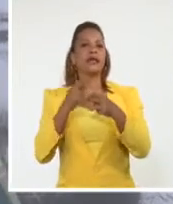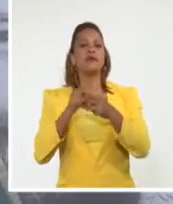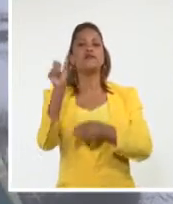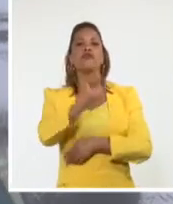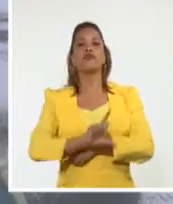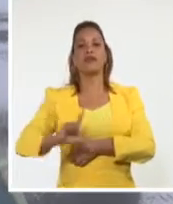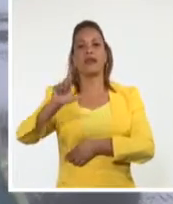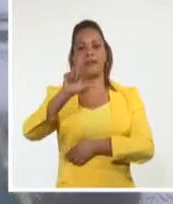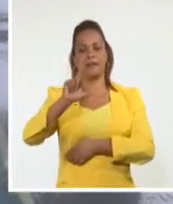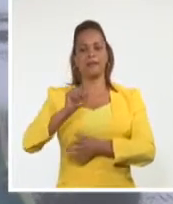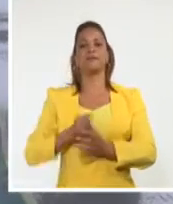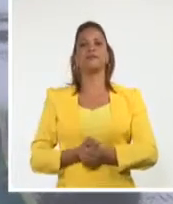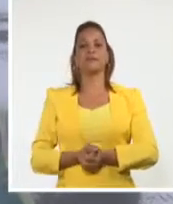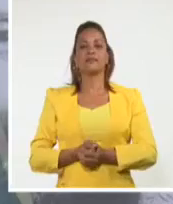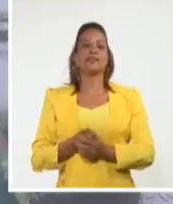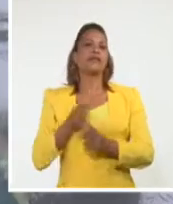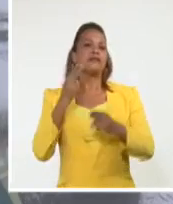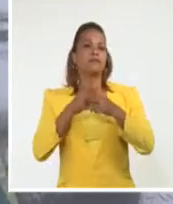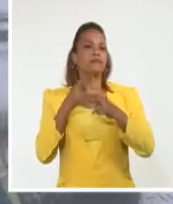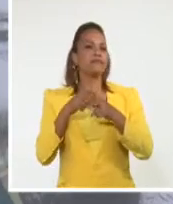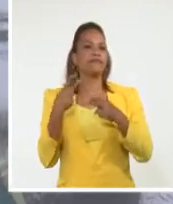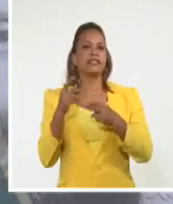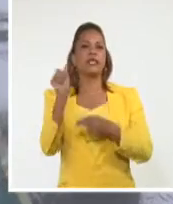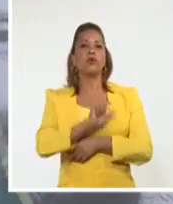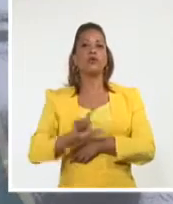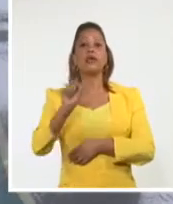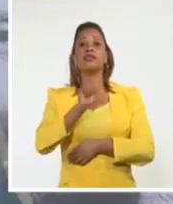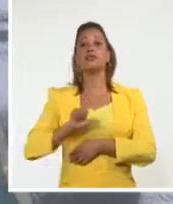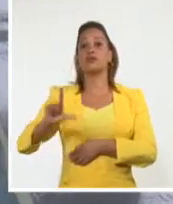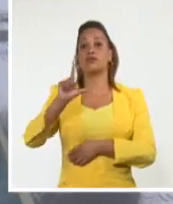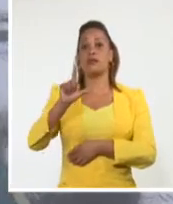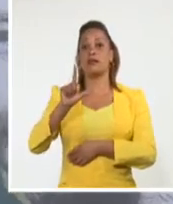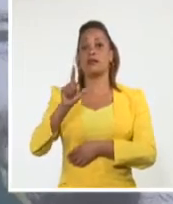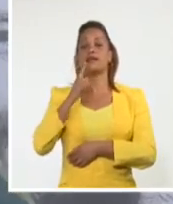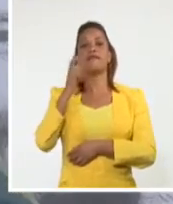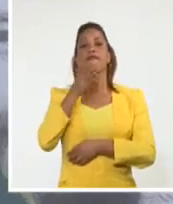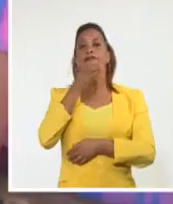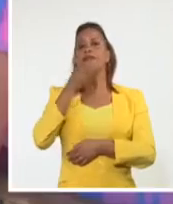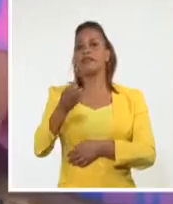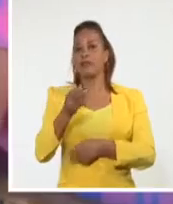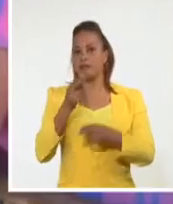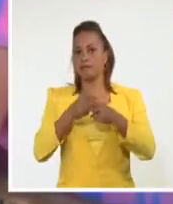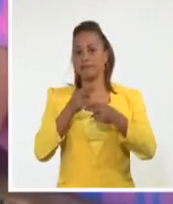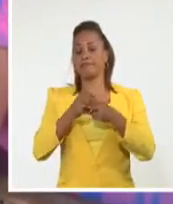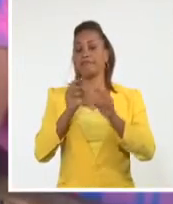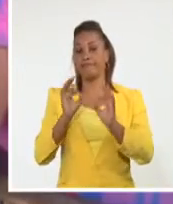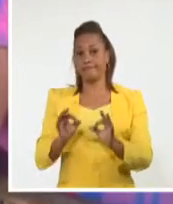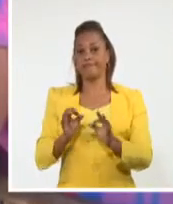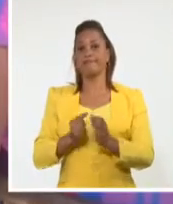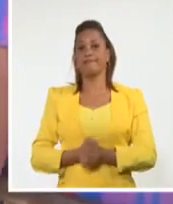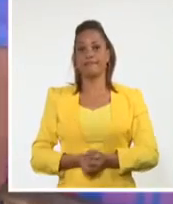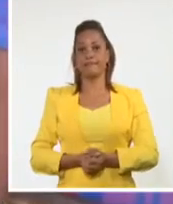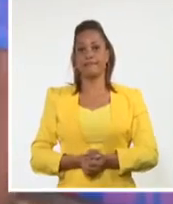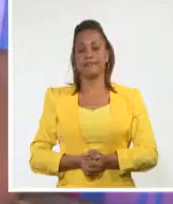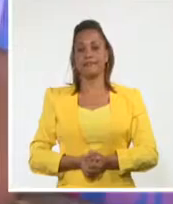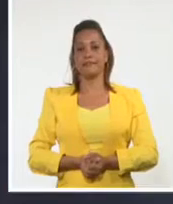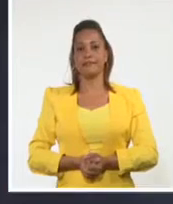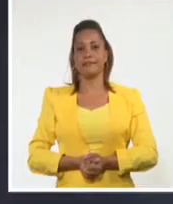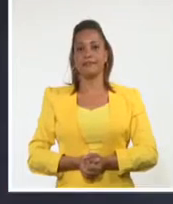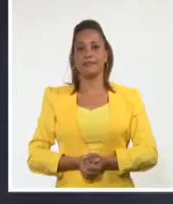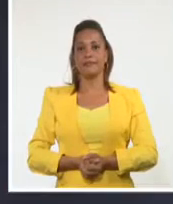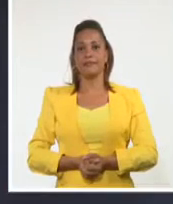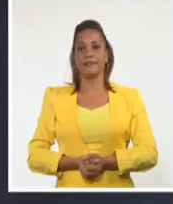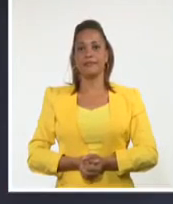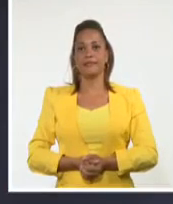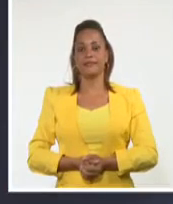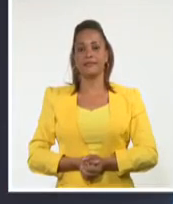socialismo, eso se llama seguridad social, eso se llama Fidel. Mezcla de tierra y de